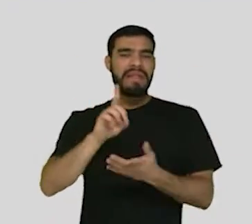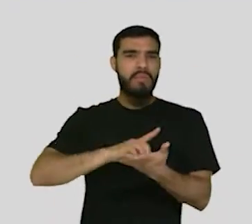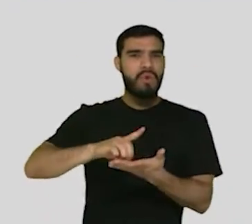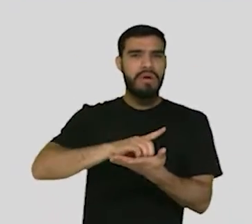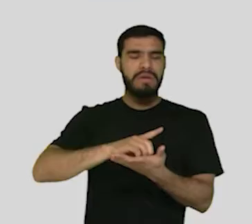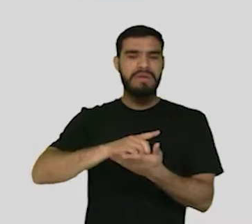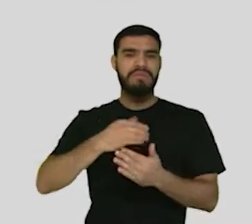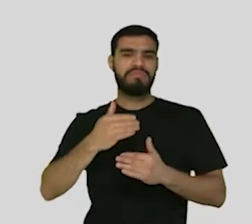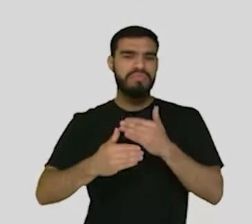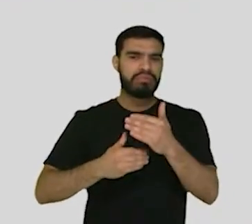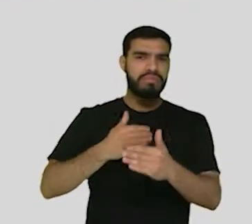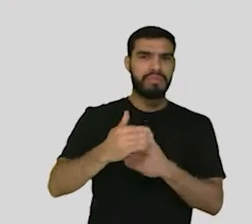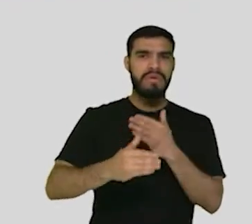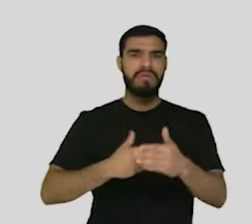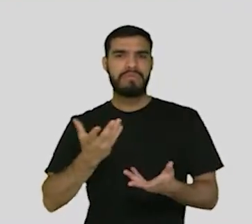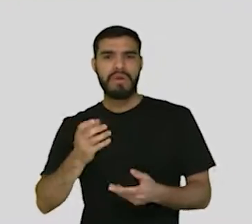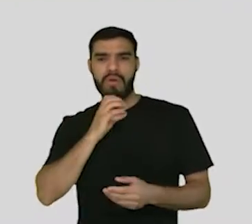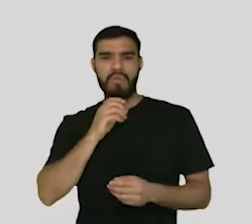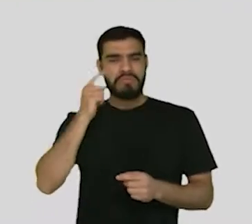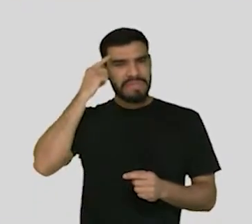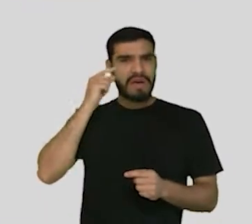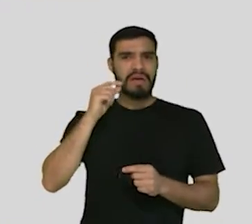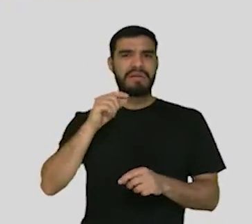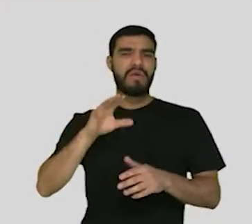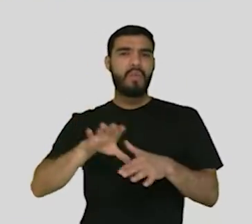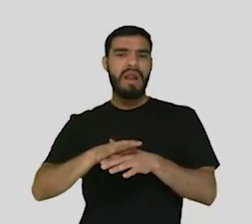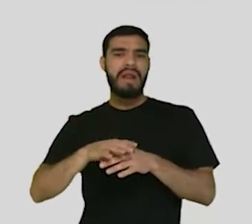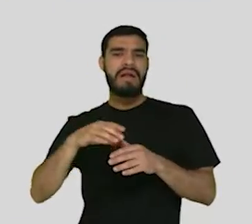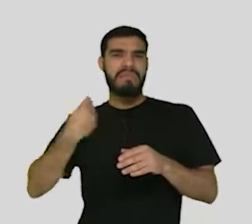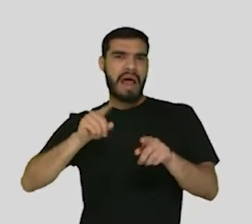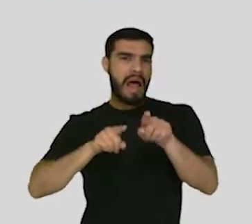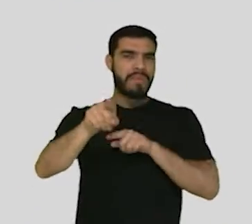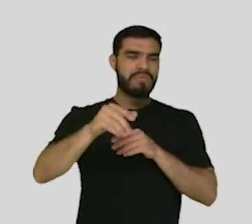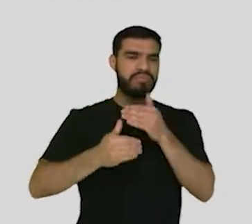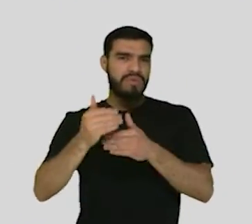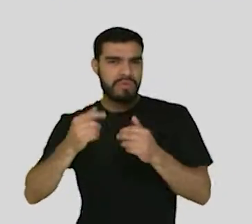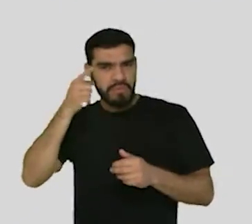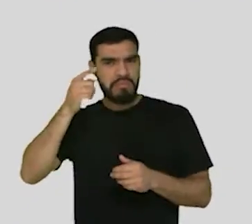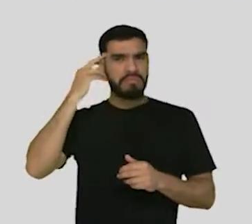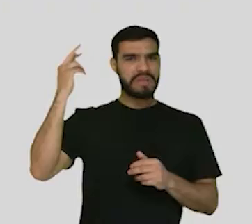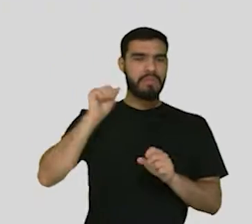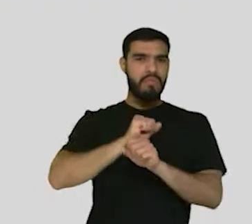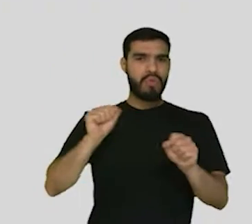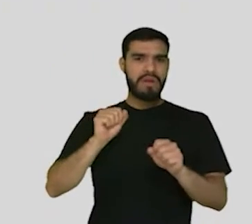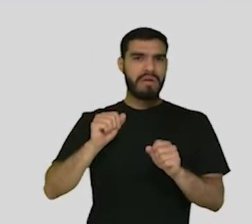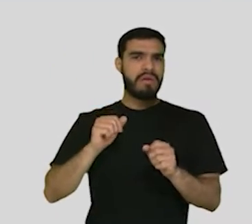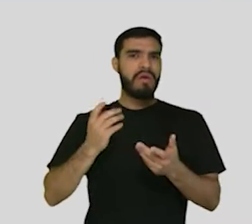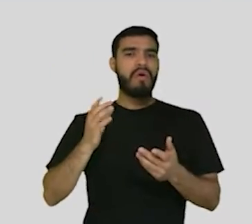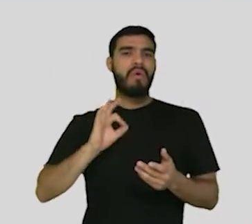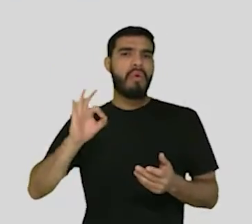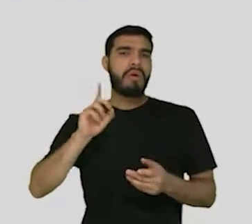jamba esa pa pe pensa jaite cu Buenos Aires mirupi y pa eveja ja de picorero